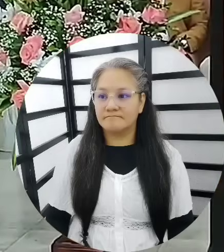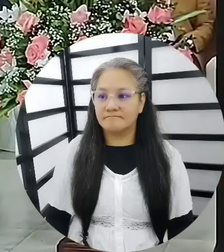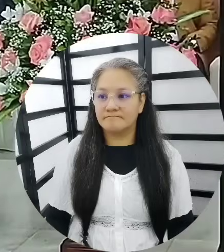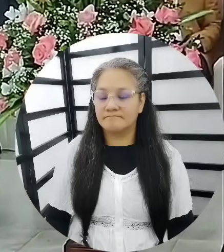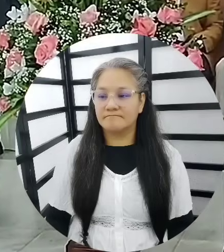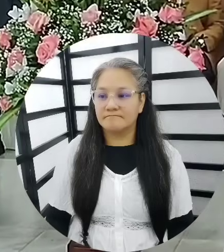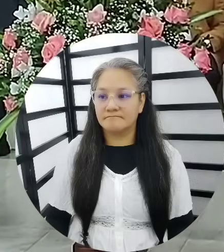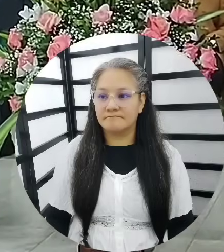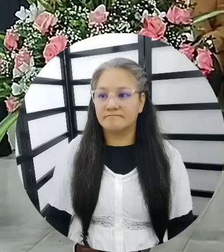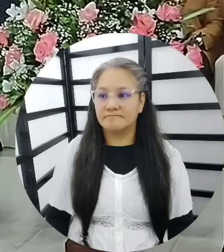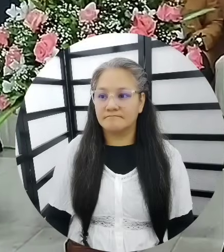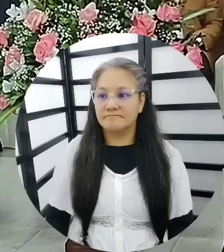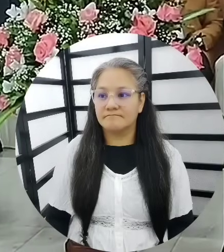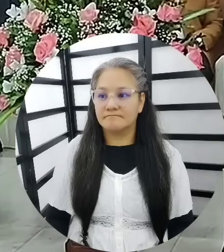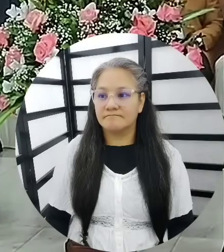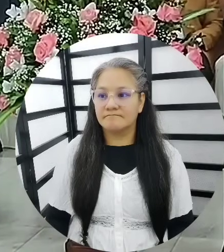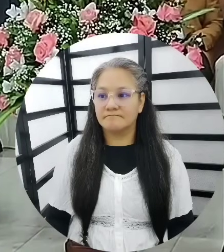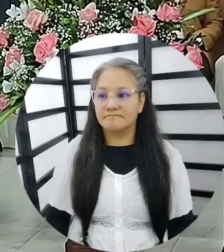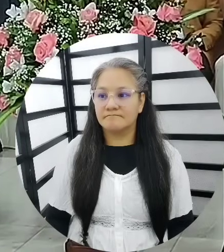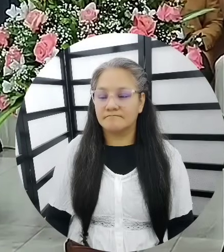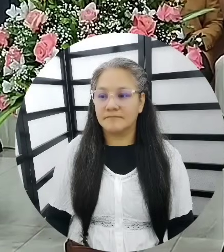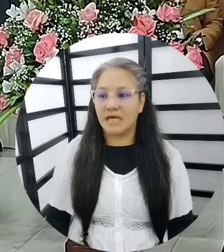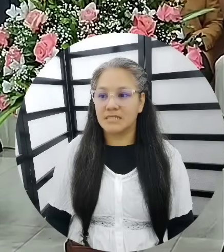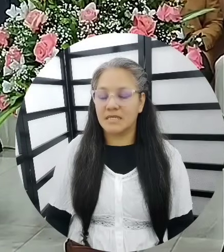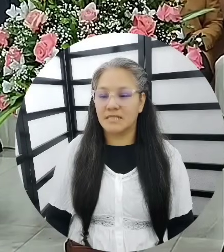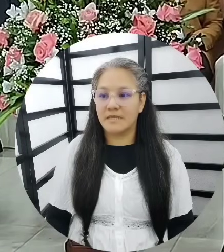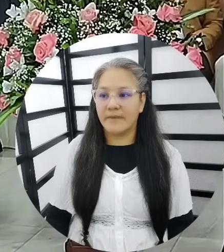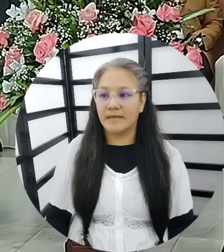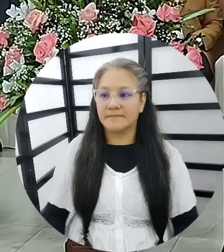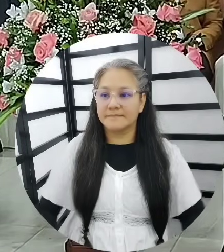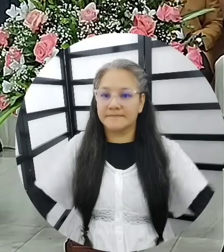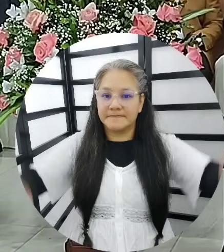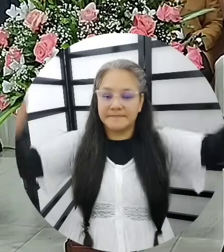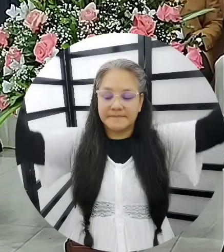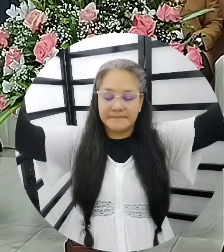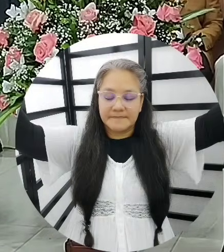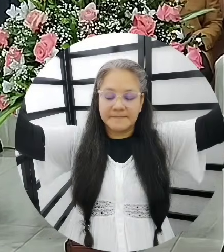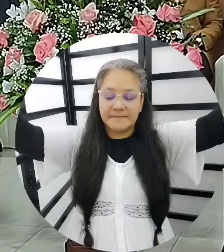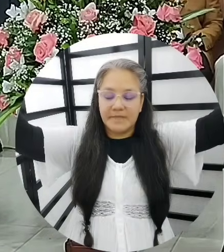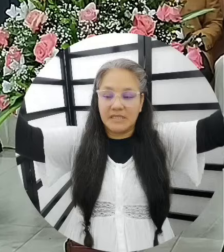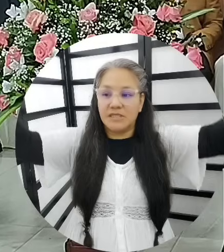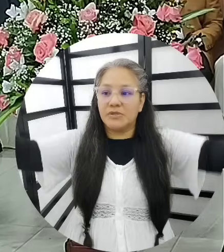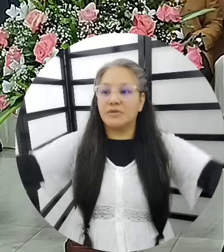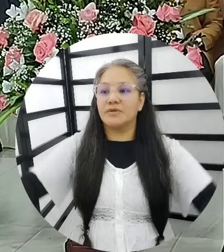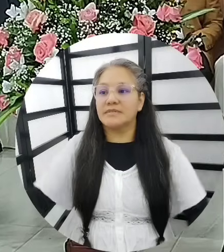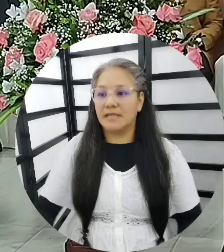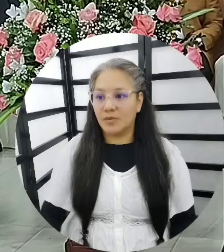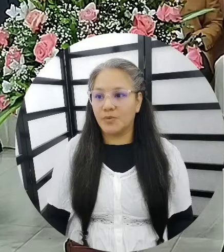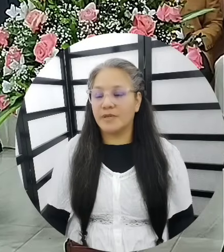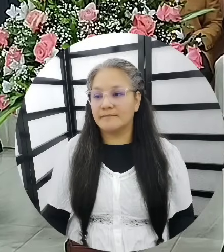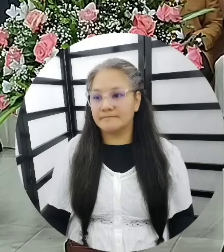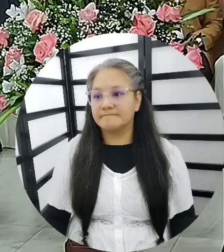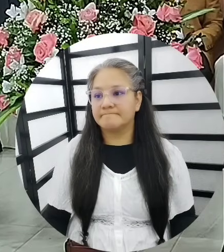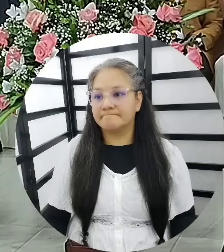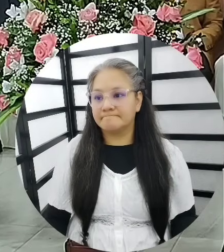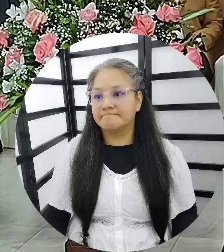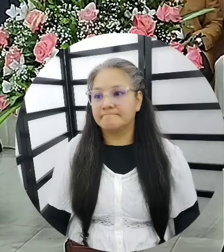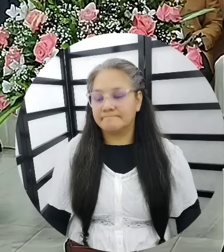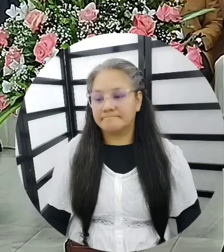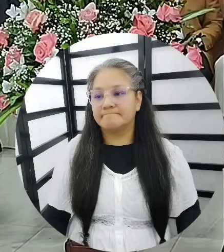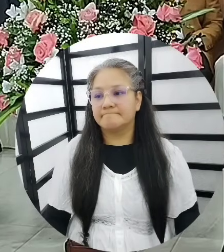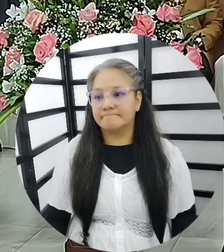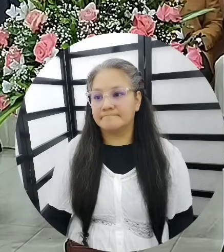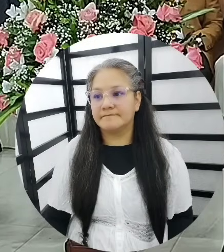Virgen es una doncella, una niña que se guarda, que se cuida, que se conserva pura